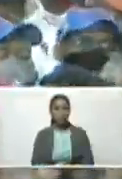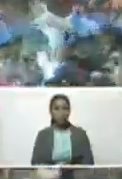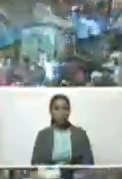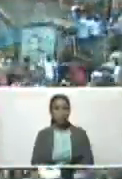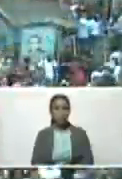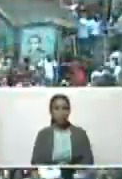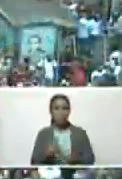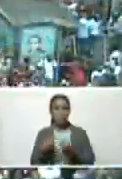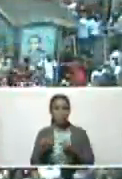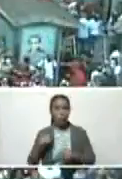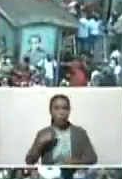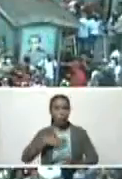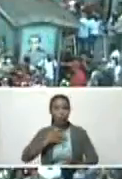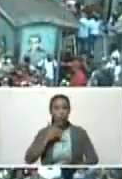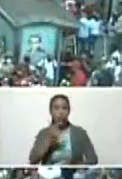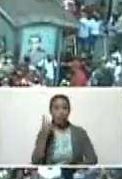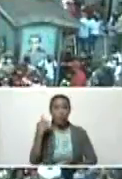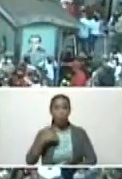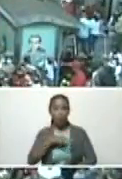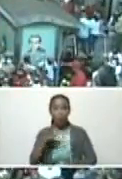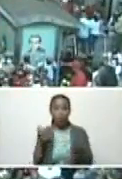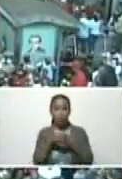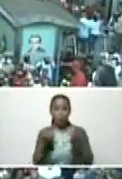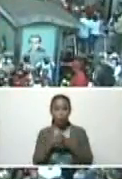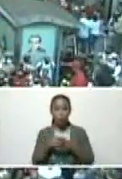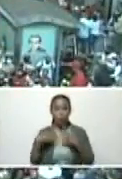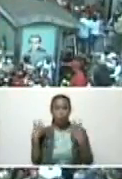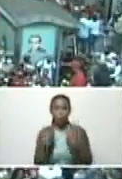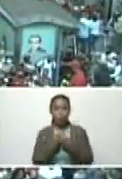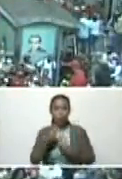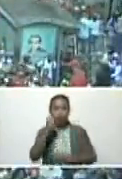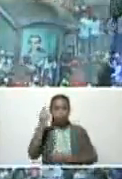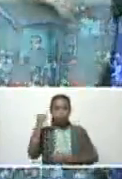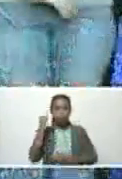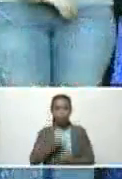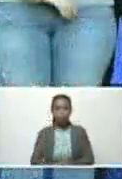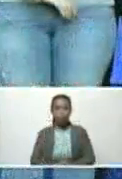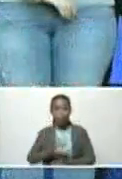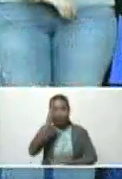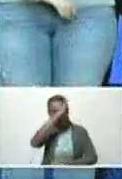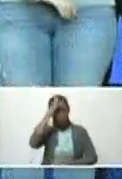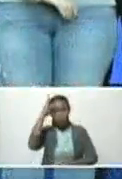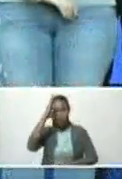pero les puedo decir que nuestra generación, compañeros, compañeras, Diosdado,